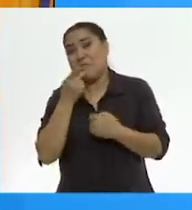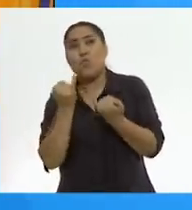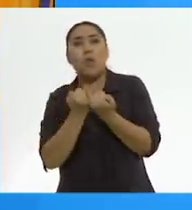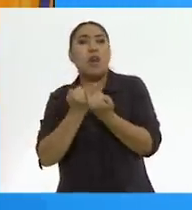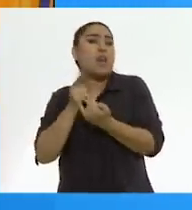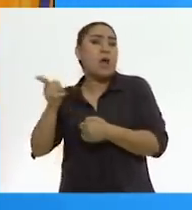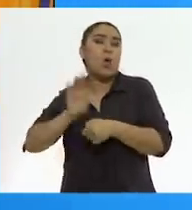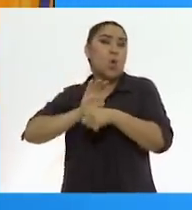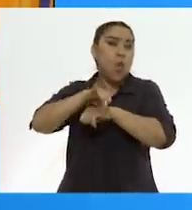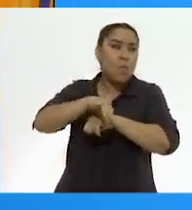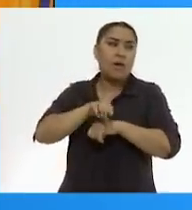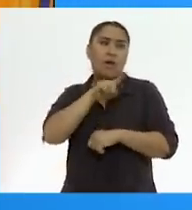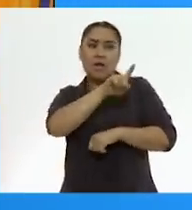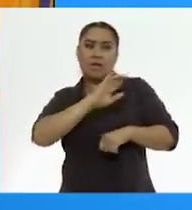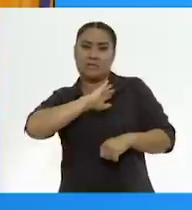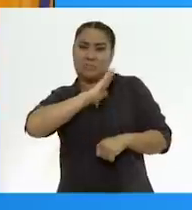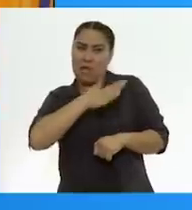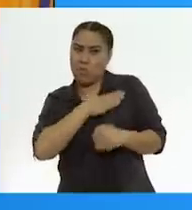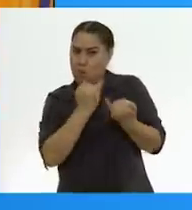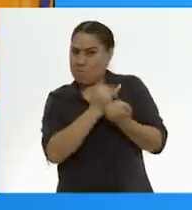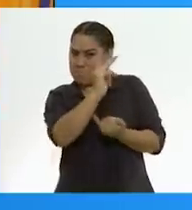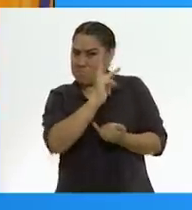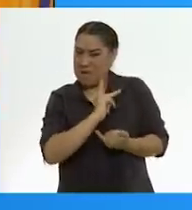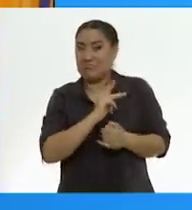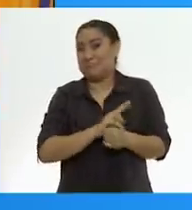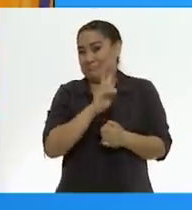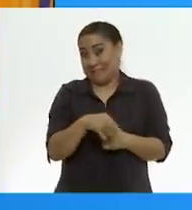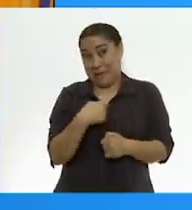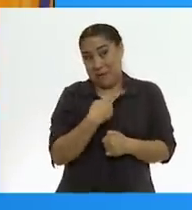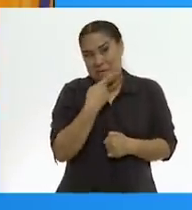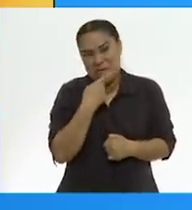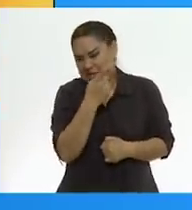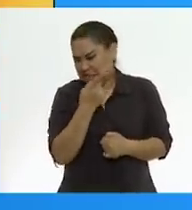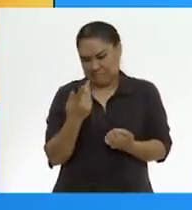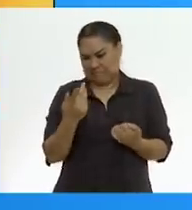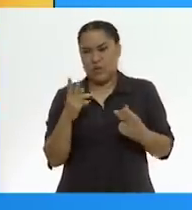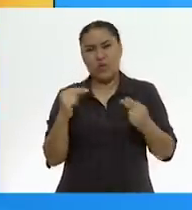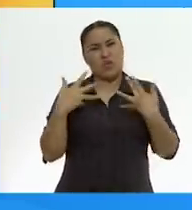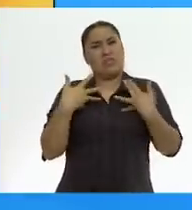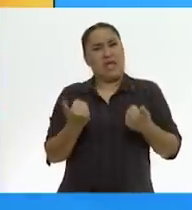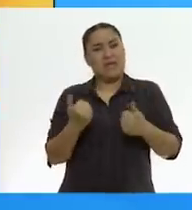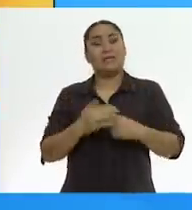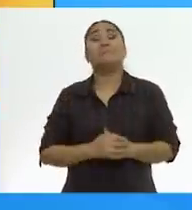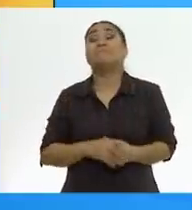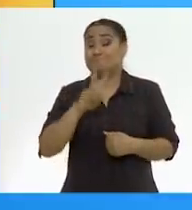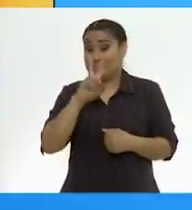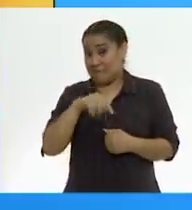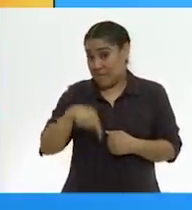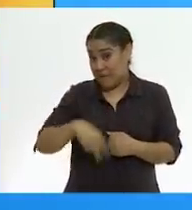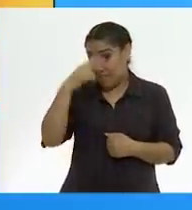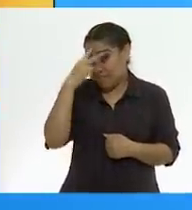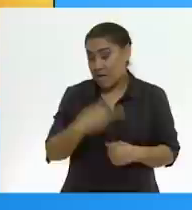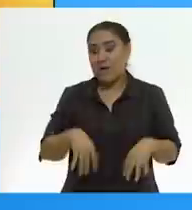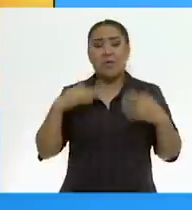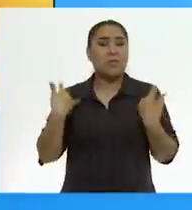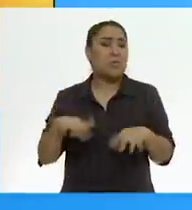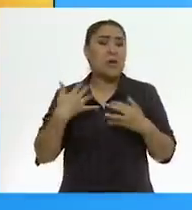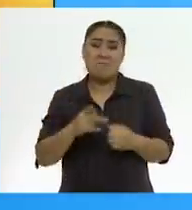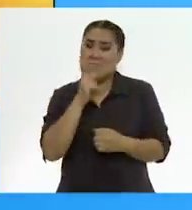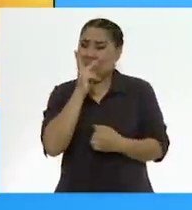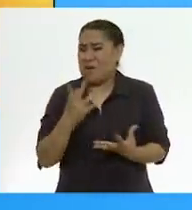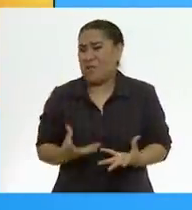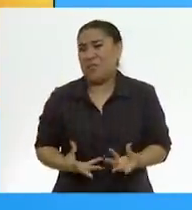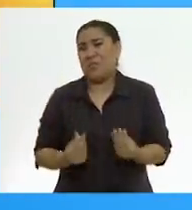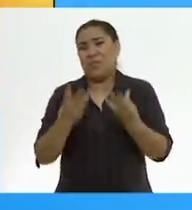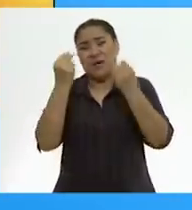en Colombia o en España, seguro no nos van a entender nada. La verdad es que en México tenemos un montón de palabras